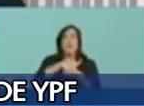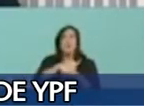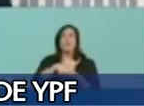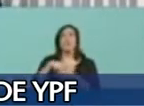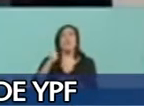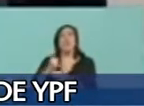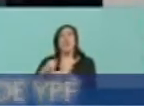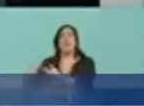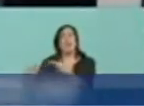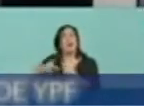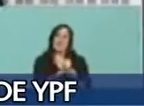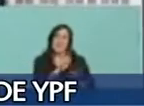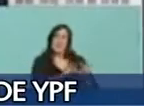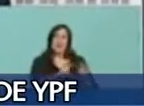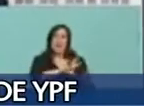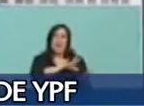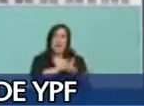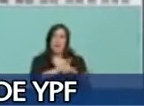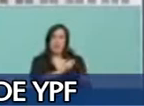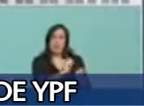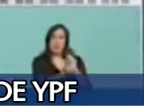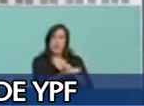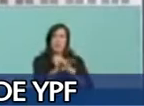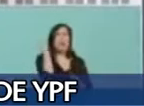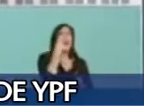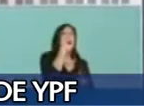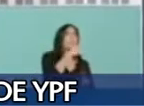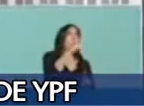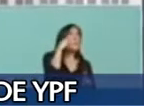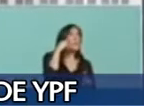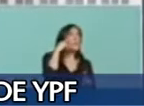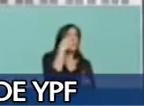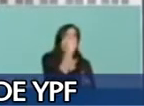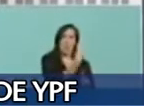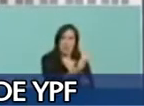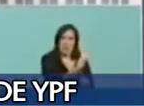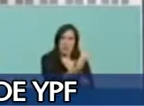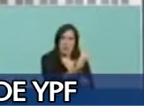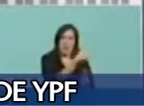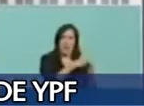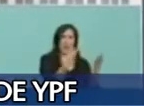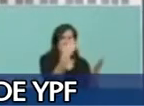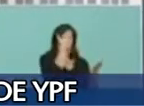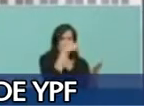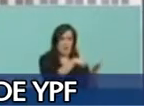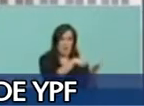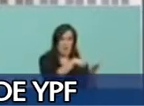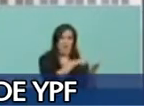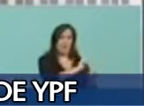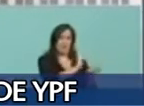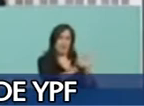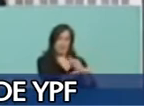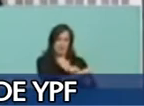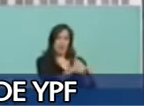millones por la reforma de 1994 ustedes saben en la cual tanto luchamos